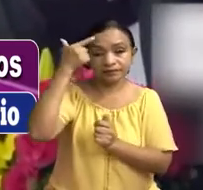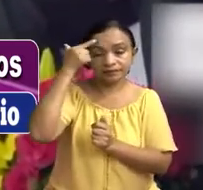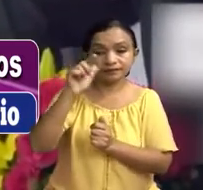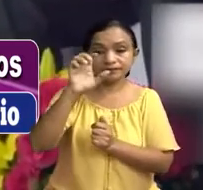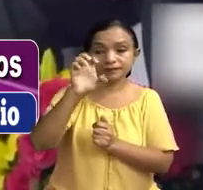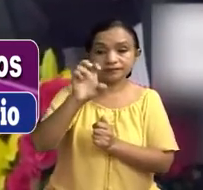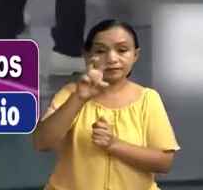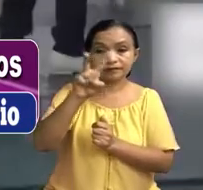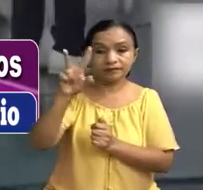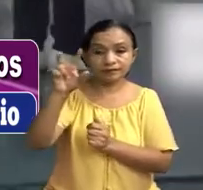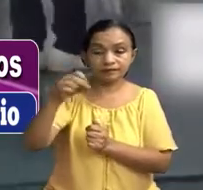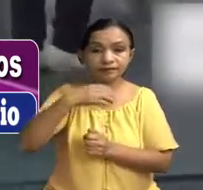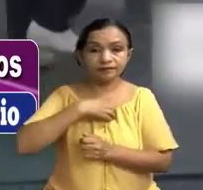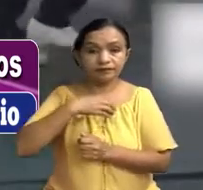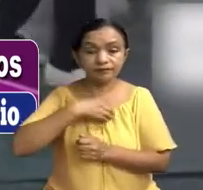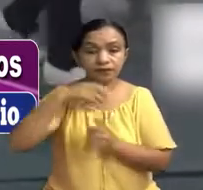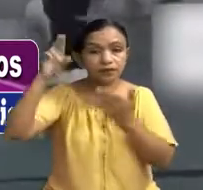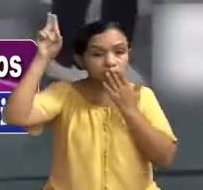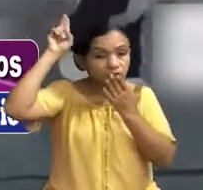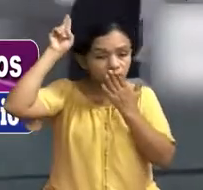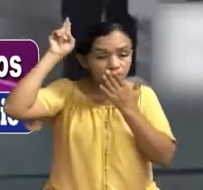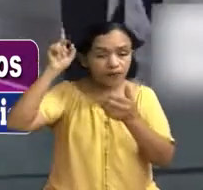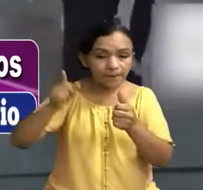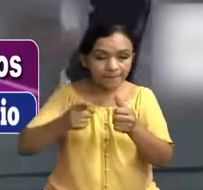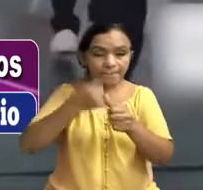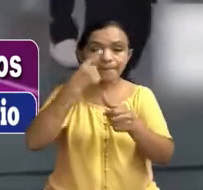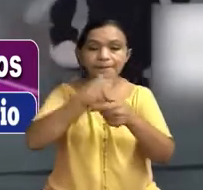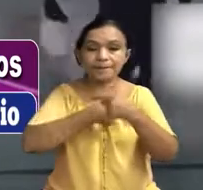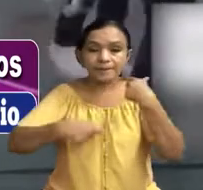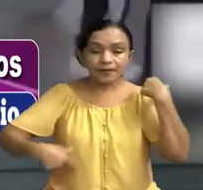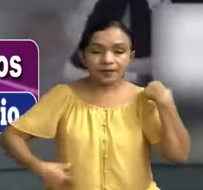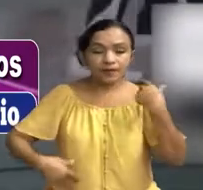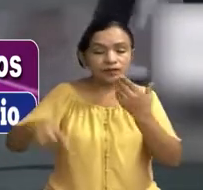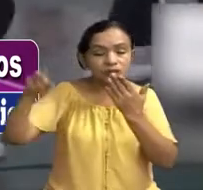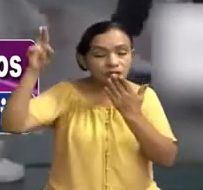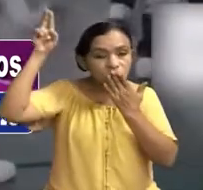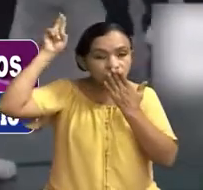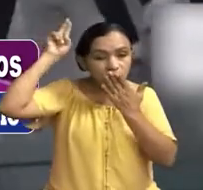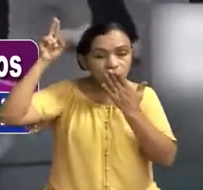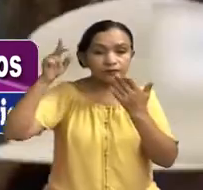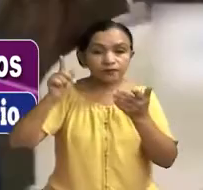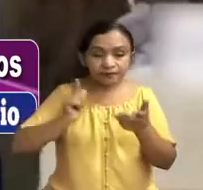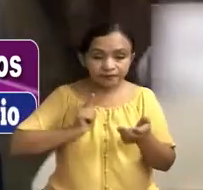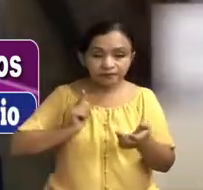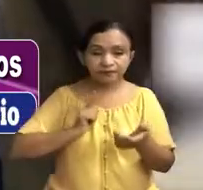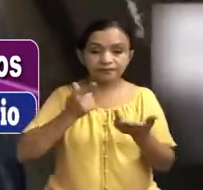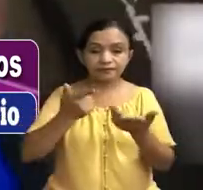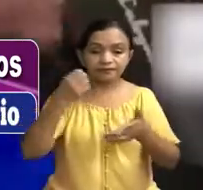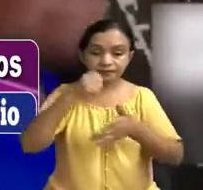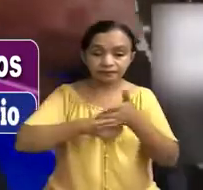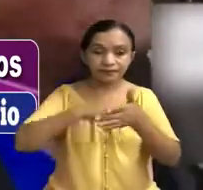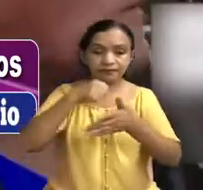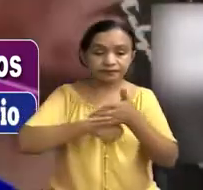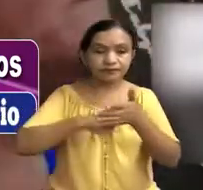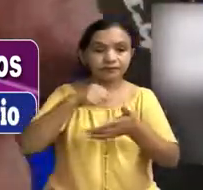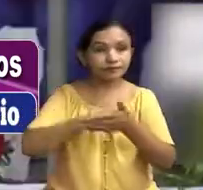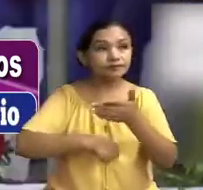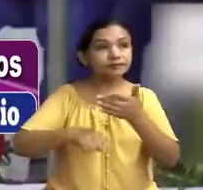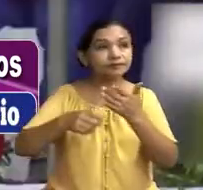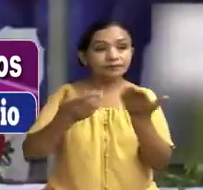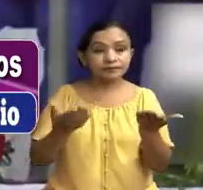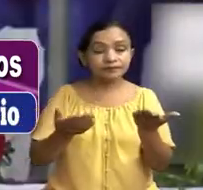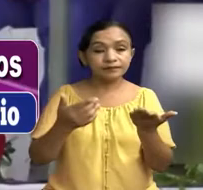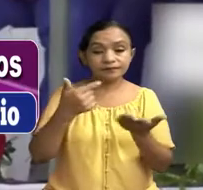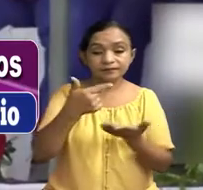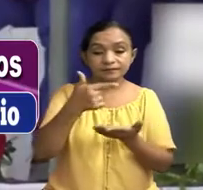que es un indígena también, primer presidente indígena. Entonces, esa resistencia heroica, ¿verdad? Porque los